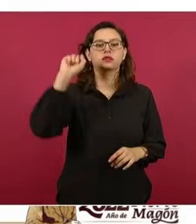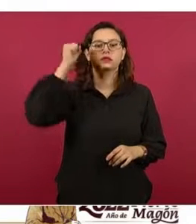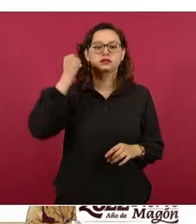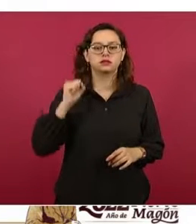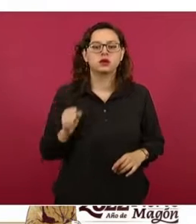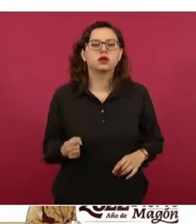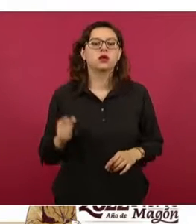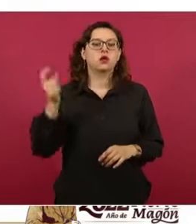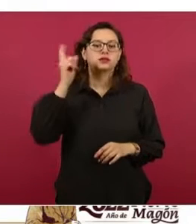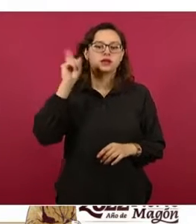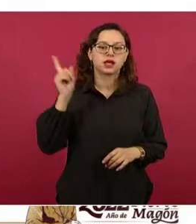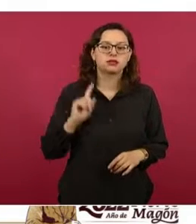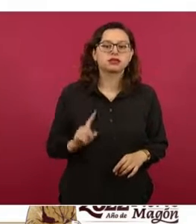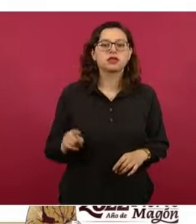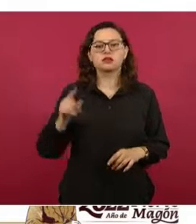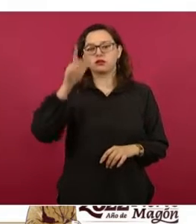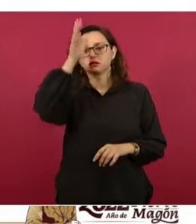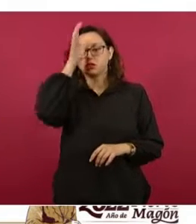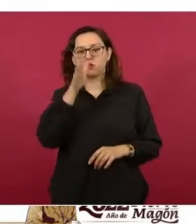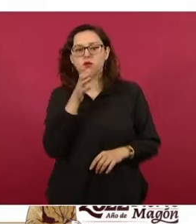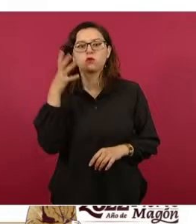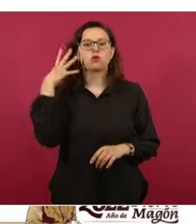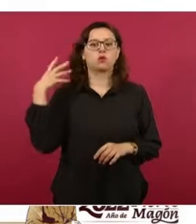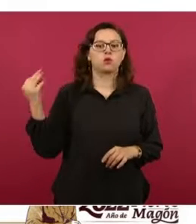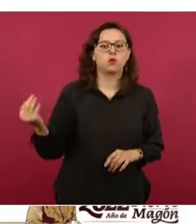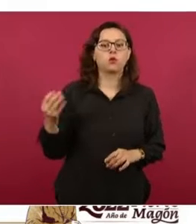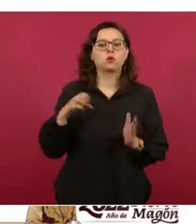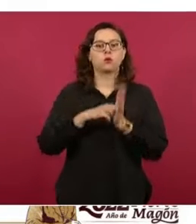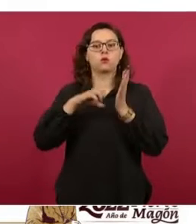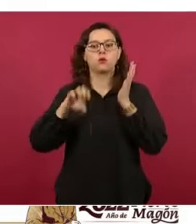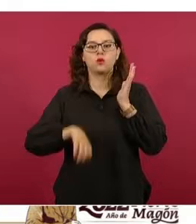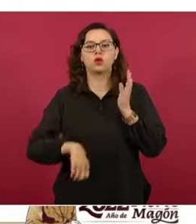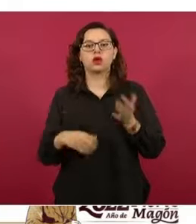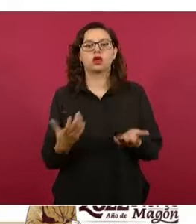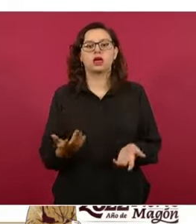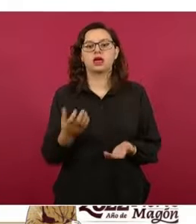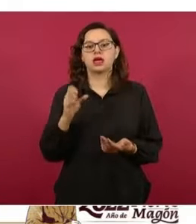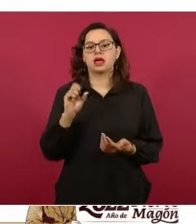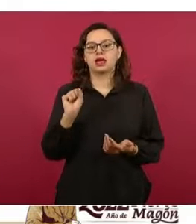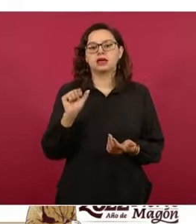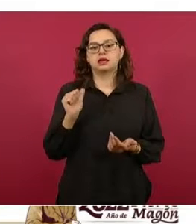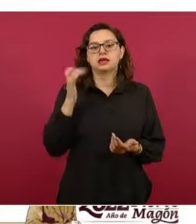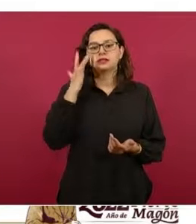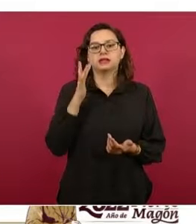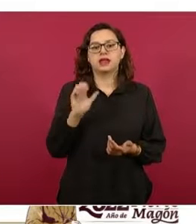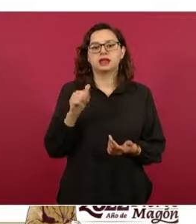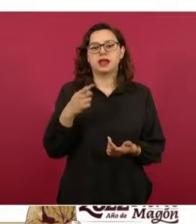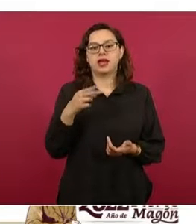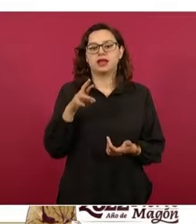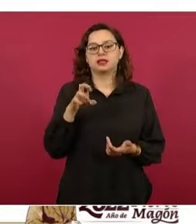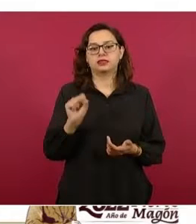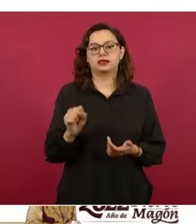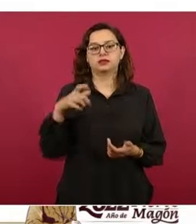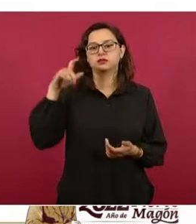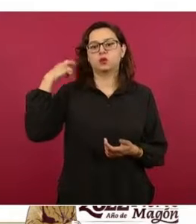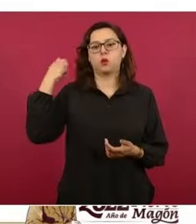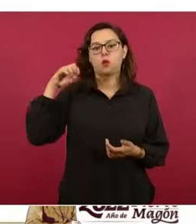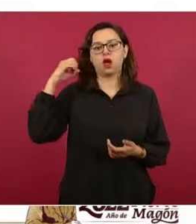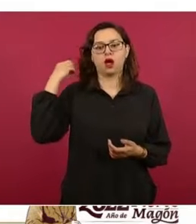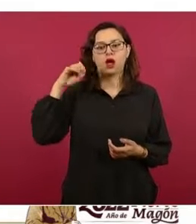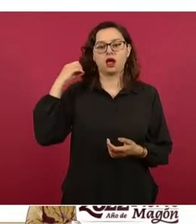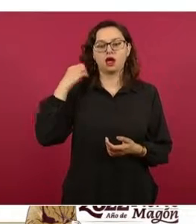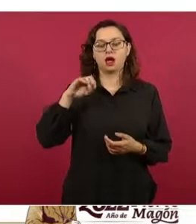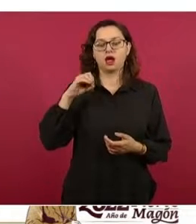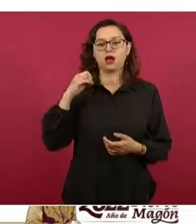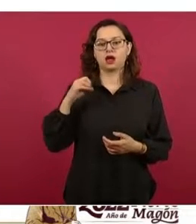en Zacatecas. Un ejemplo de ello, San Andrés, cabecera nueva de Oaxaca, tiene el precio